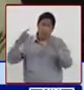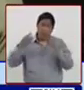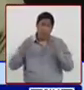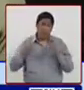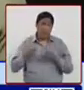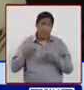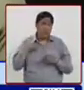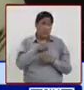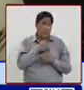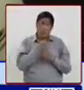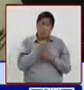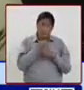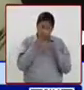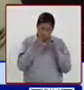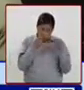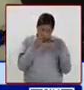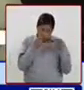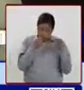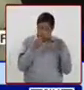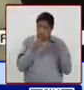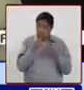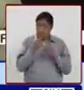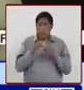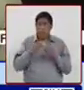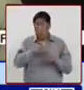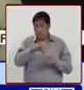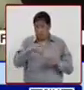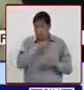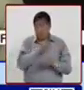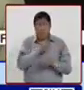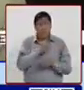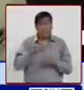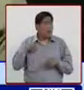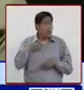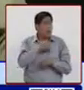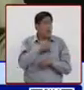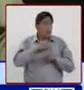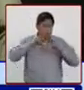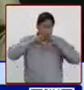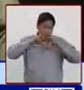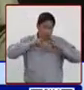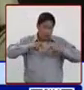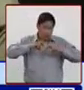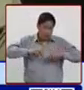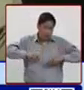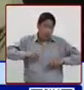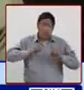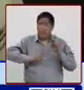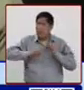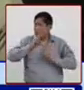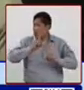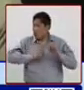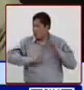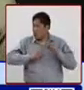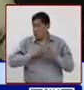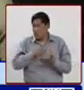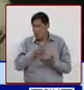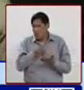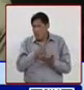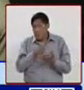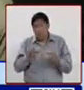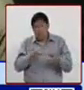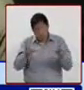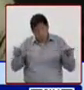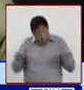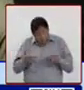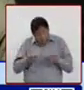hecho, hemos realizado el patrullaje selectivo por la zona, hemos hecho la indagación, algunos centros, algunos